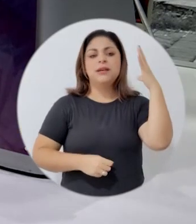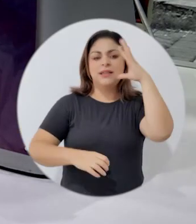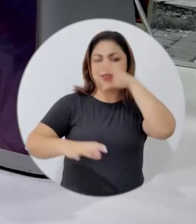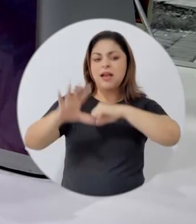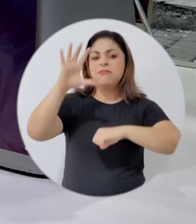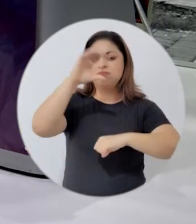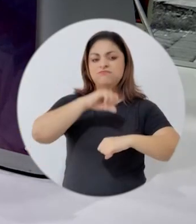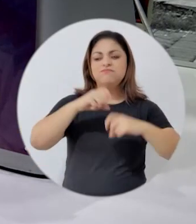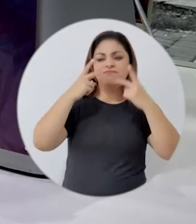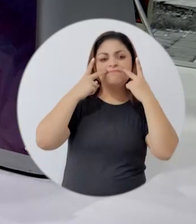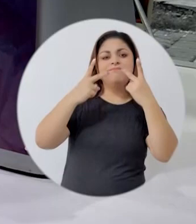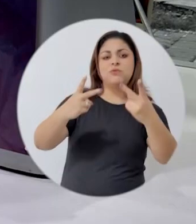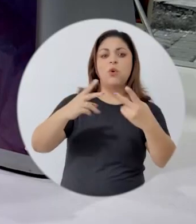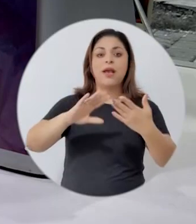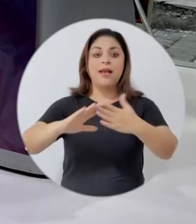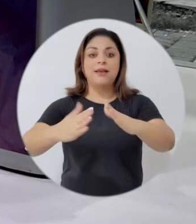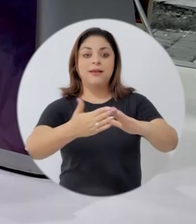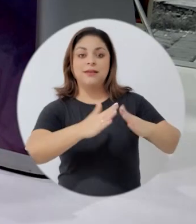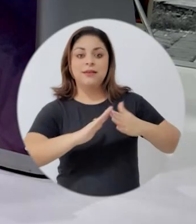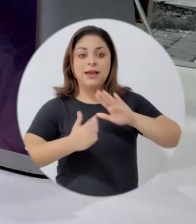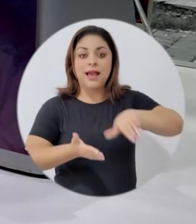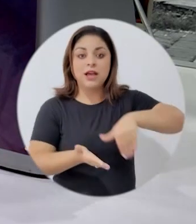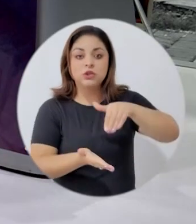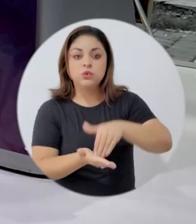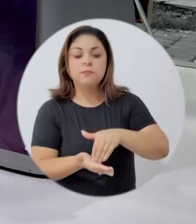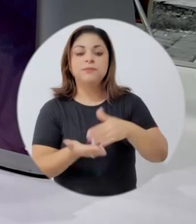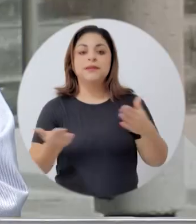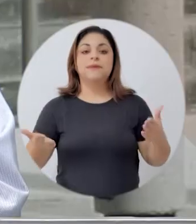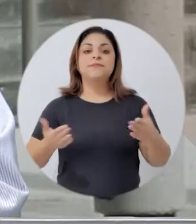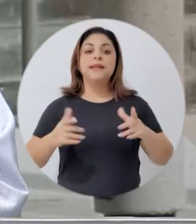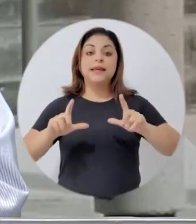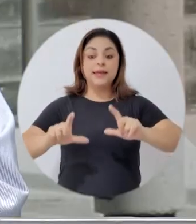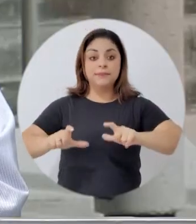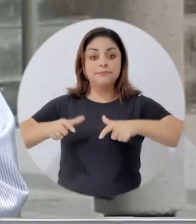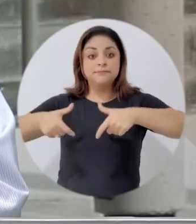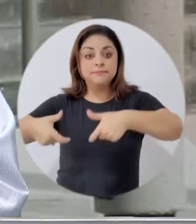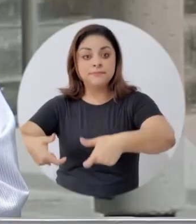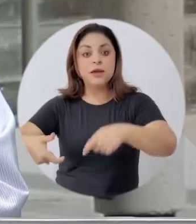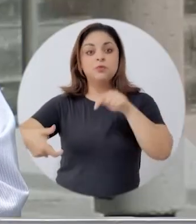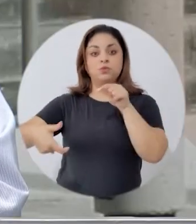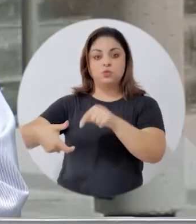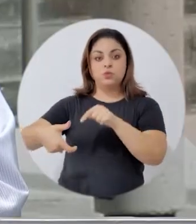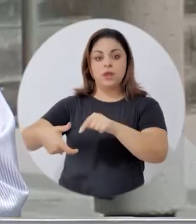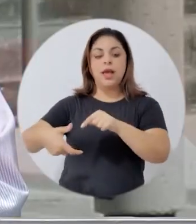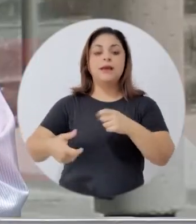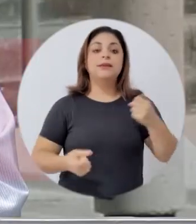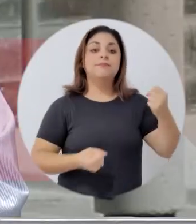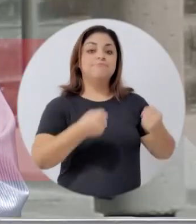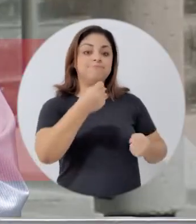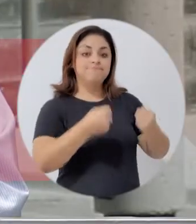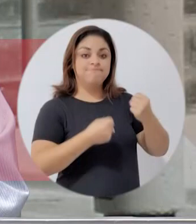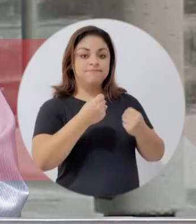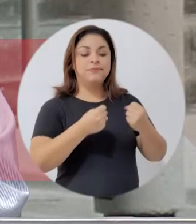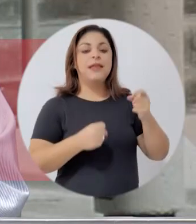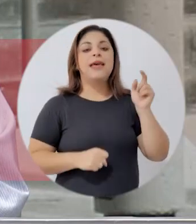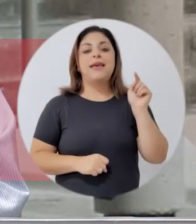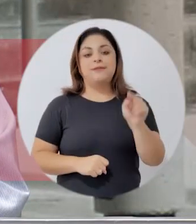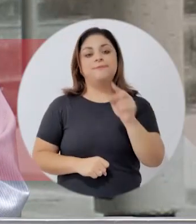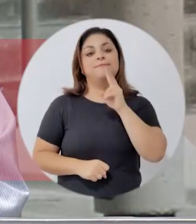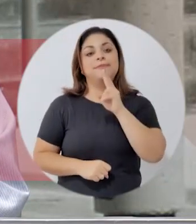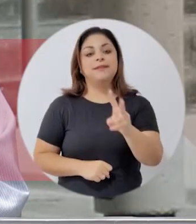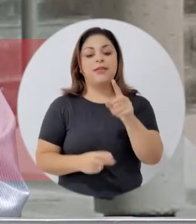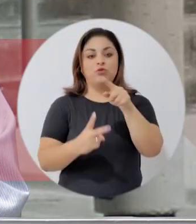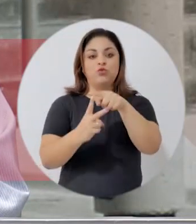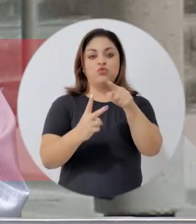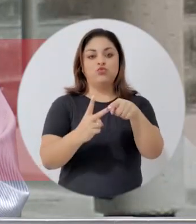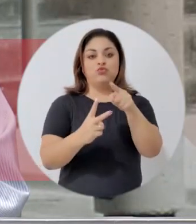inventarios a escala cantonal, el sector residuos y el sector transporte son